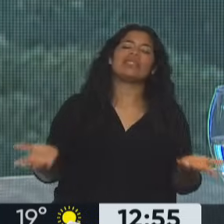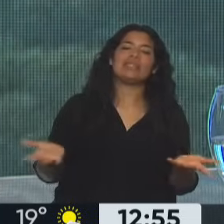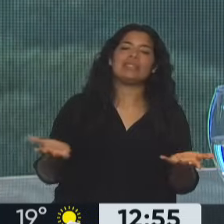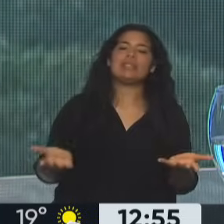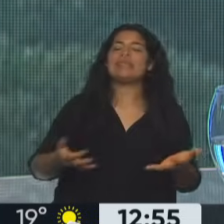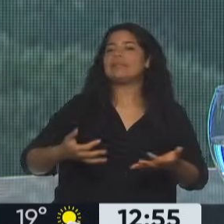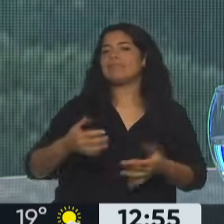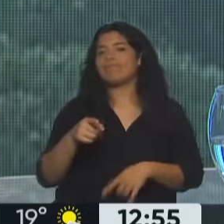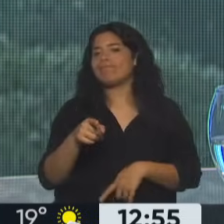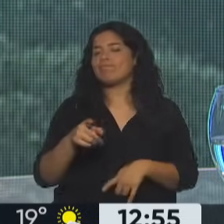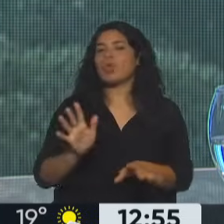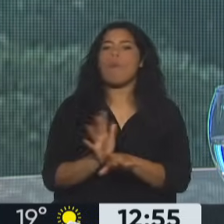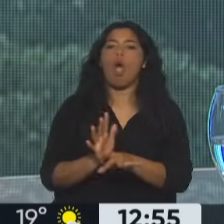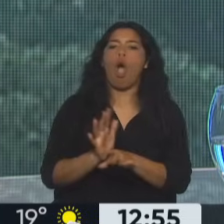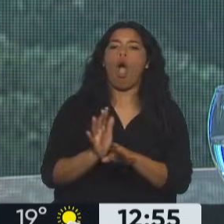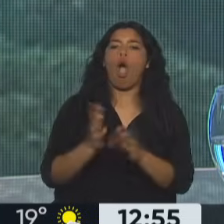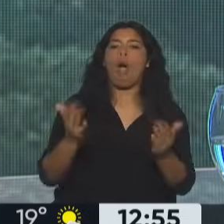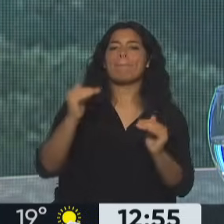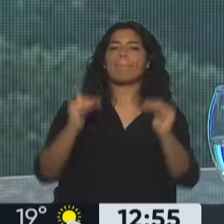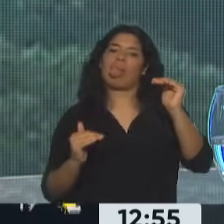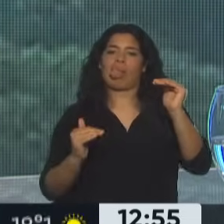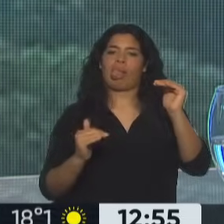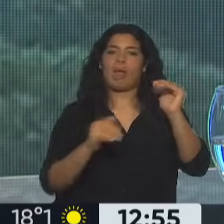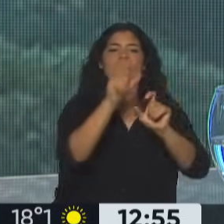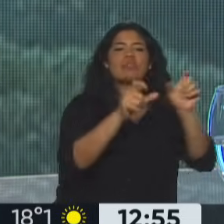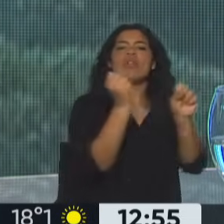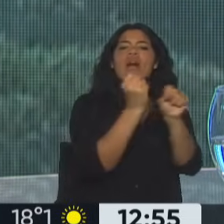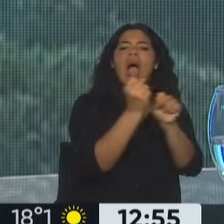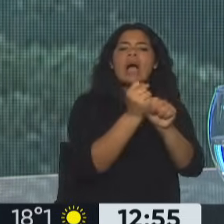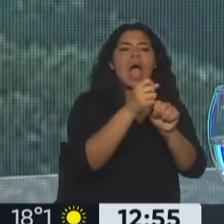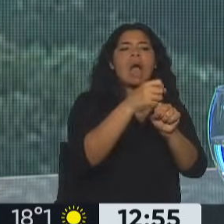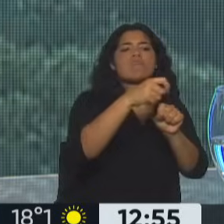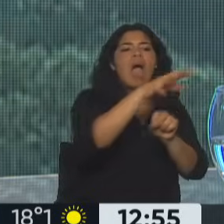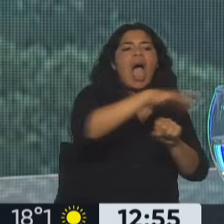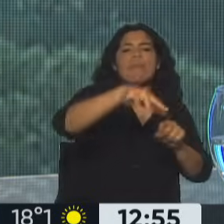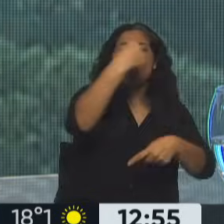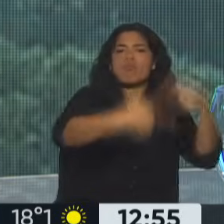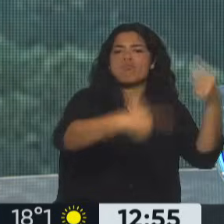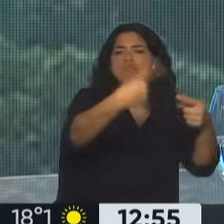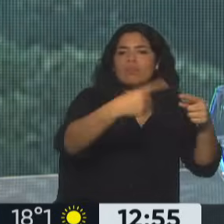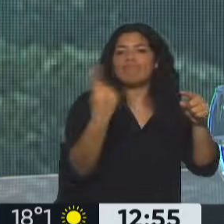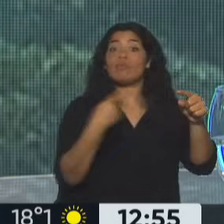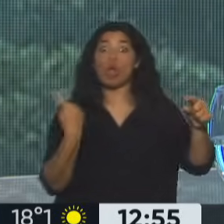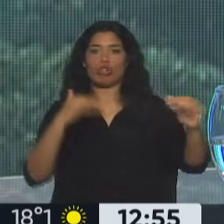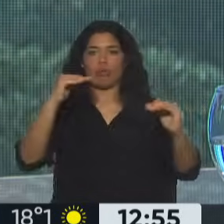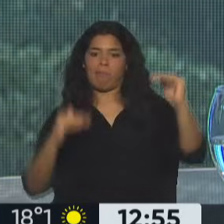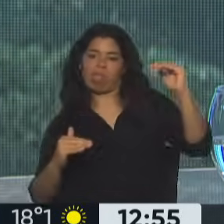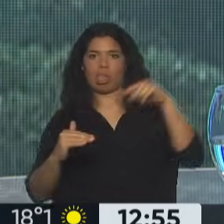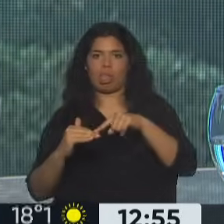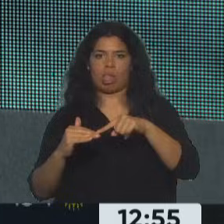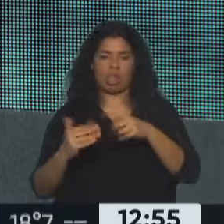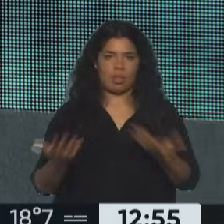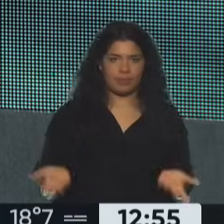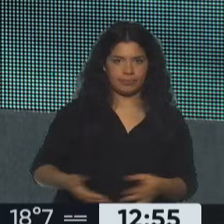que no merecen los derechos laborales y nosotros nos sentimos como cualquier argentino con los mismos derechos que los demás y crees que hay alguna relación